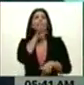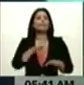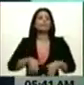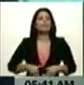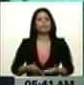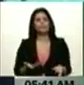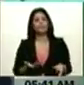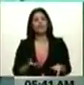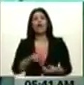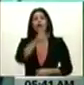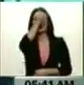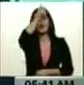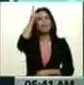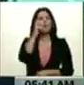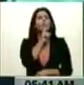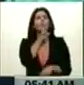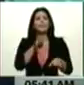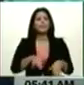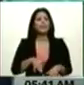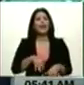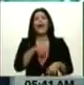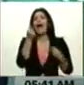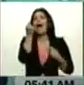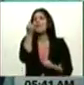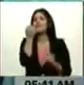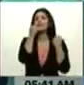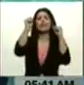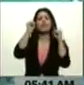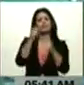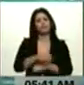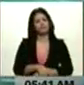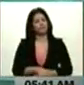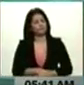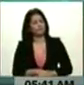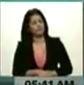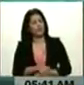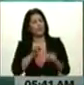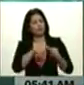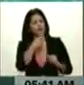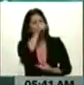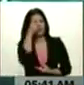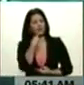Leopoldo nunca llamó a la protesta según ella. Menos mal que aquí hay